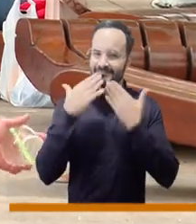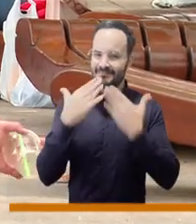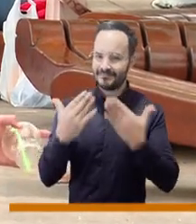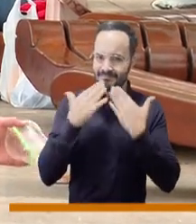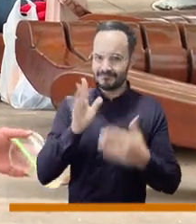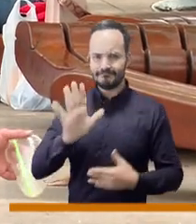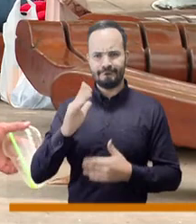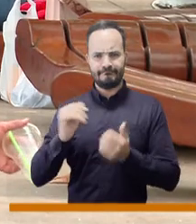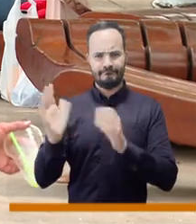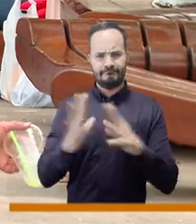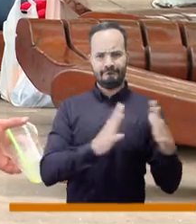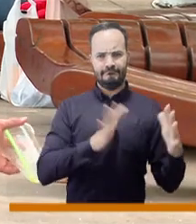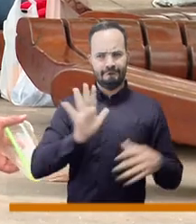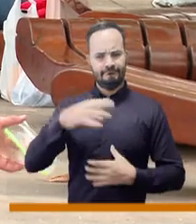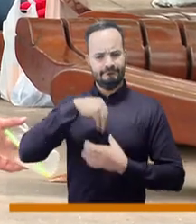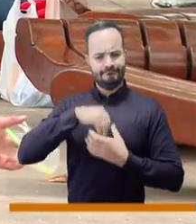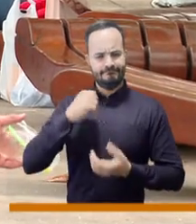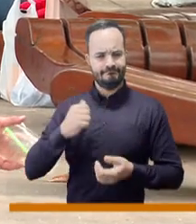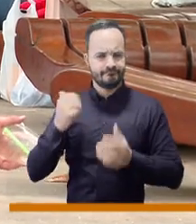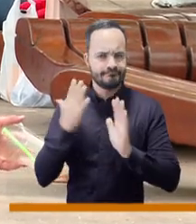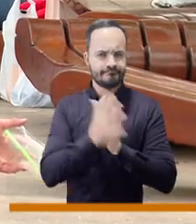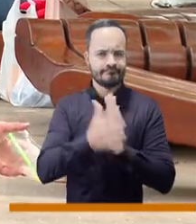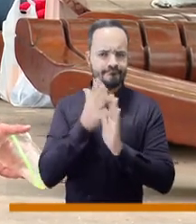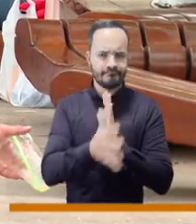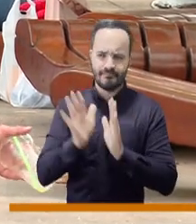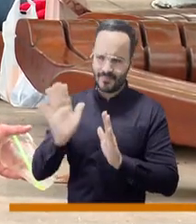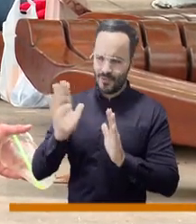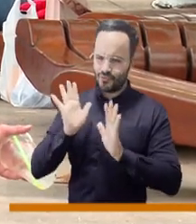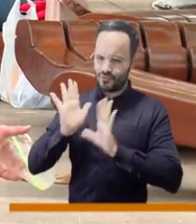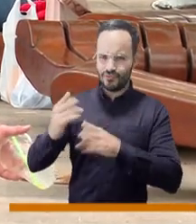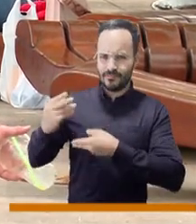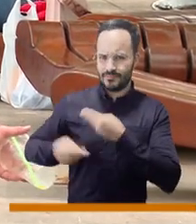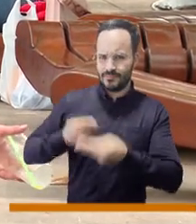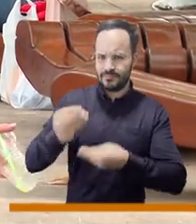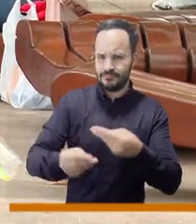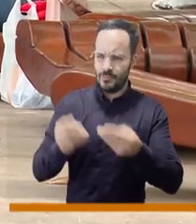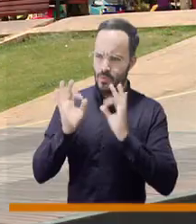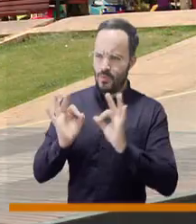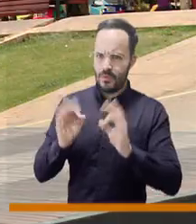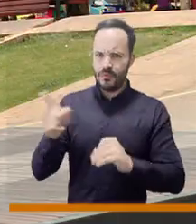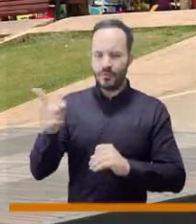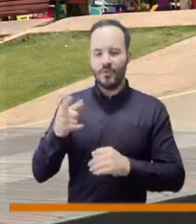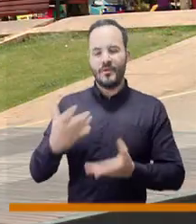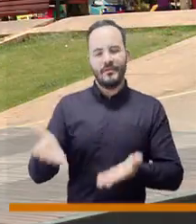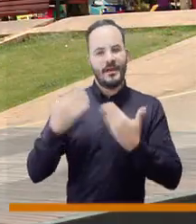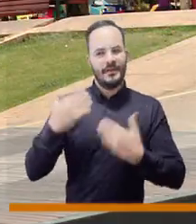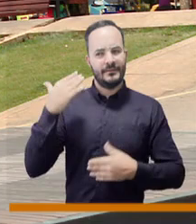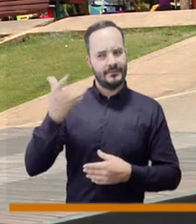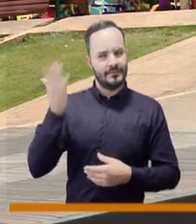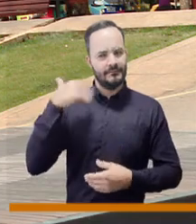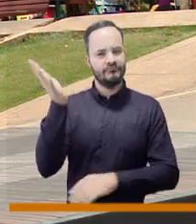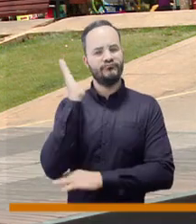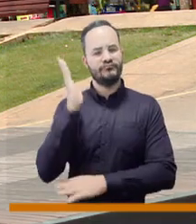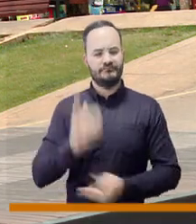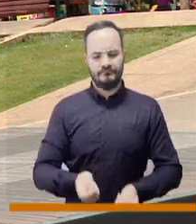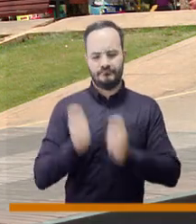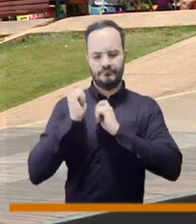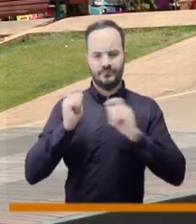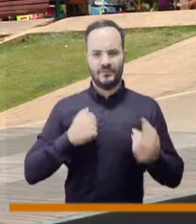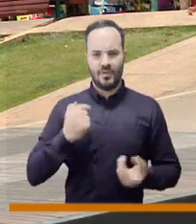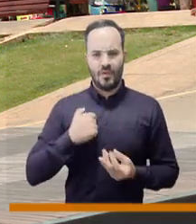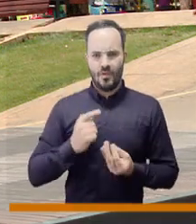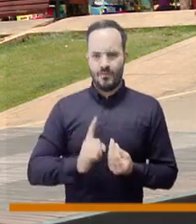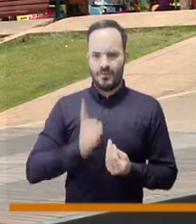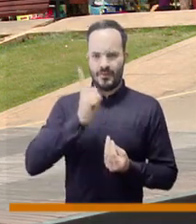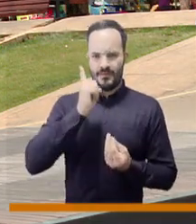y legado que usted trae, concejal, porque dijo usted en su discurso de toma de posesión de la curul: me